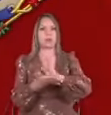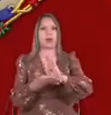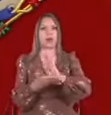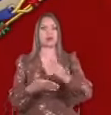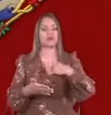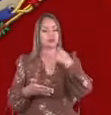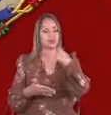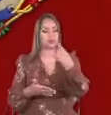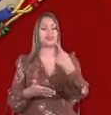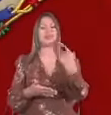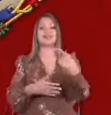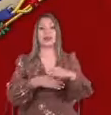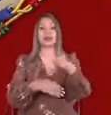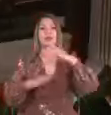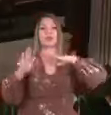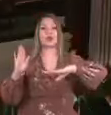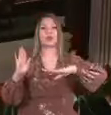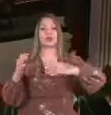en campaña.